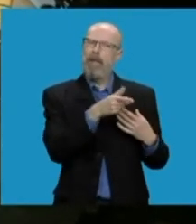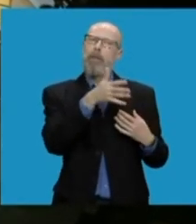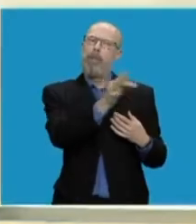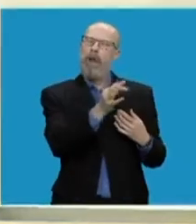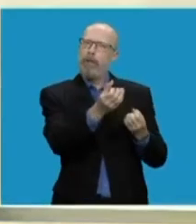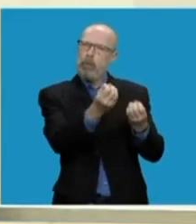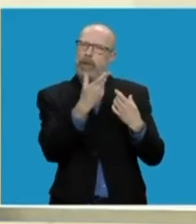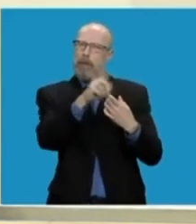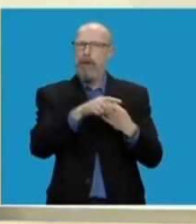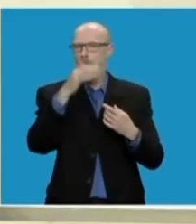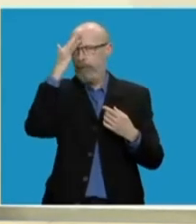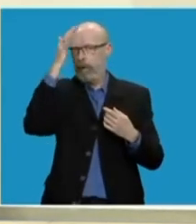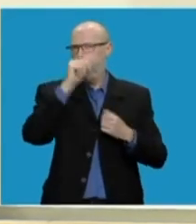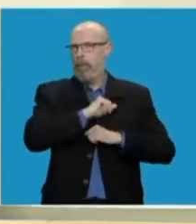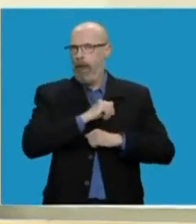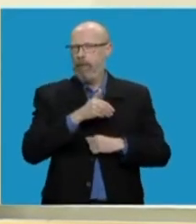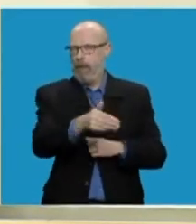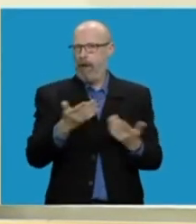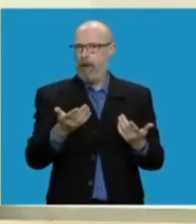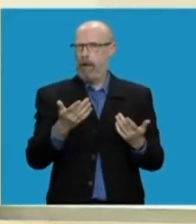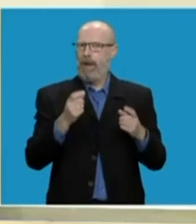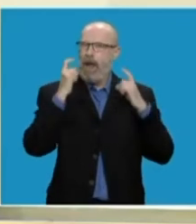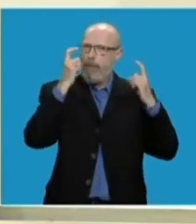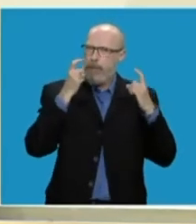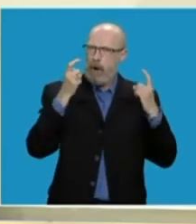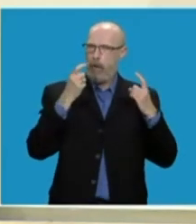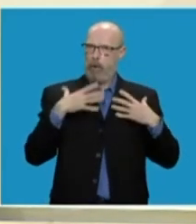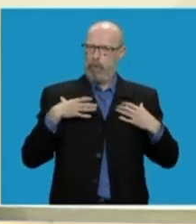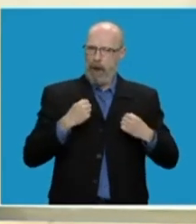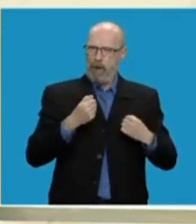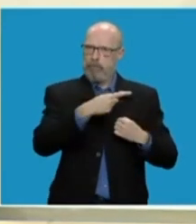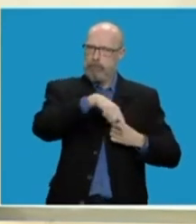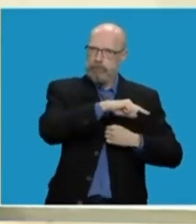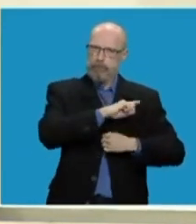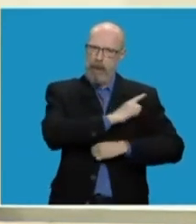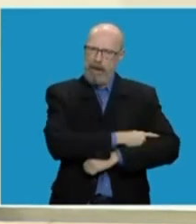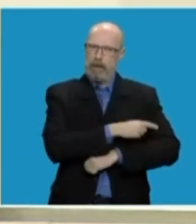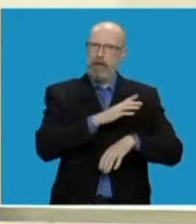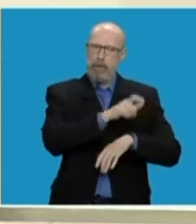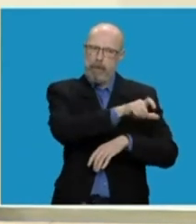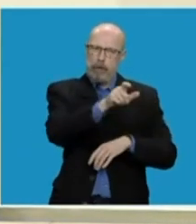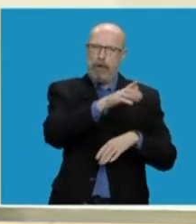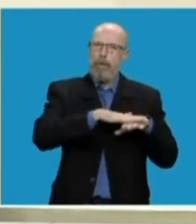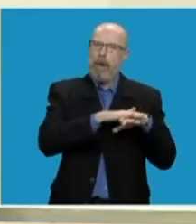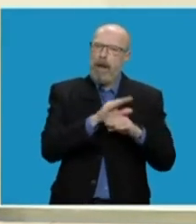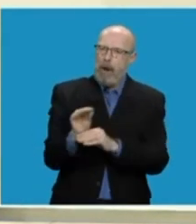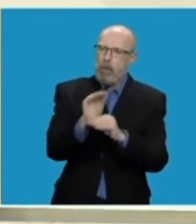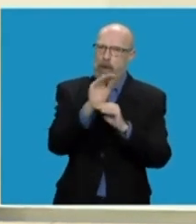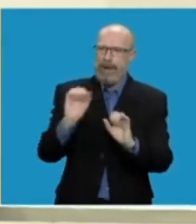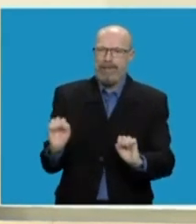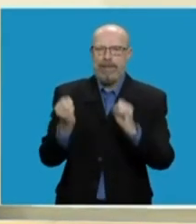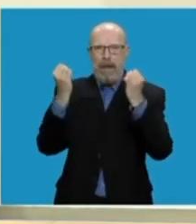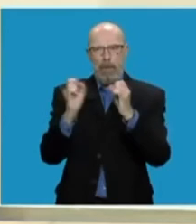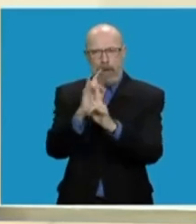esperanza. El esfuerzo y el valor de muchas personas para salvar nuestra riqueza natural, para